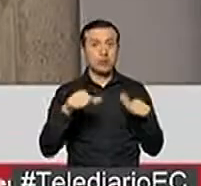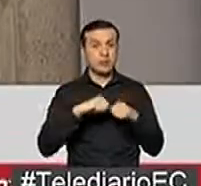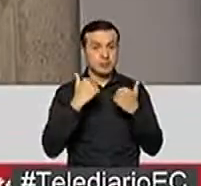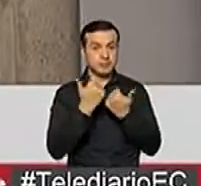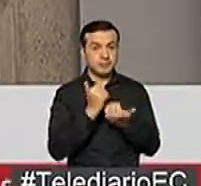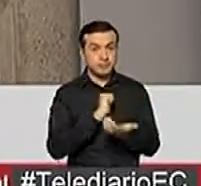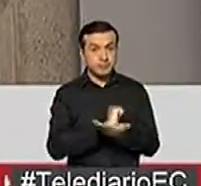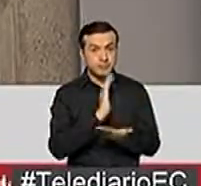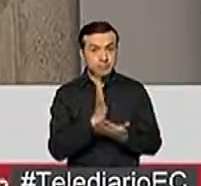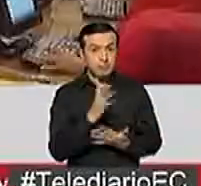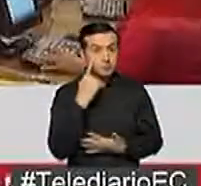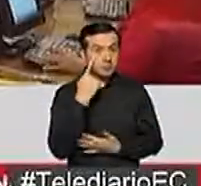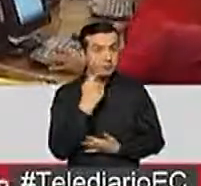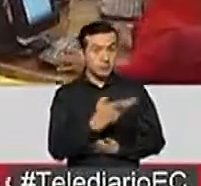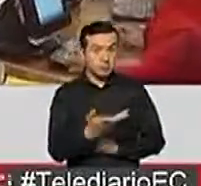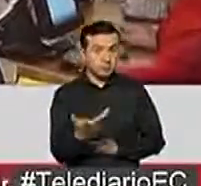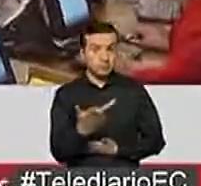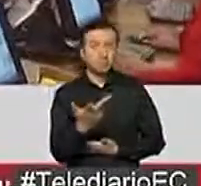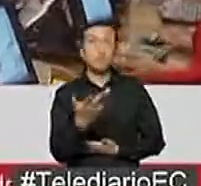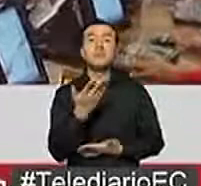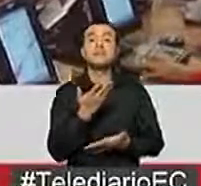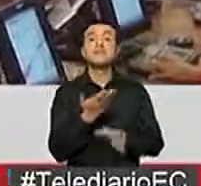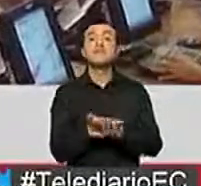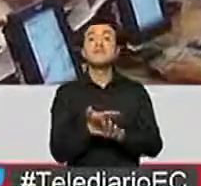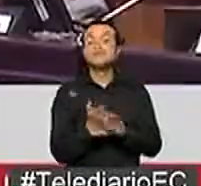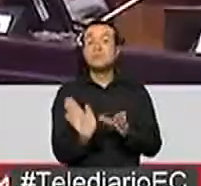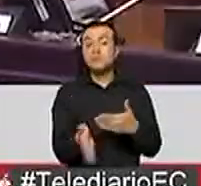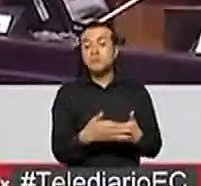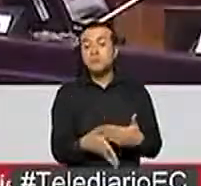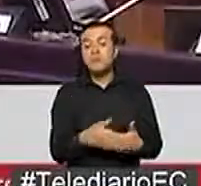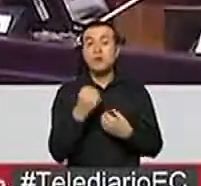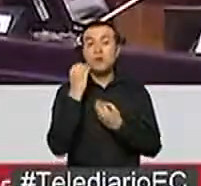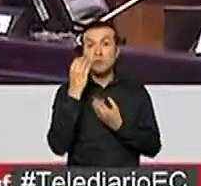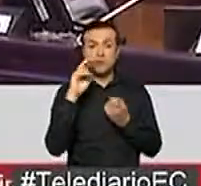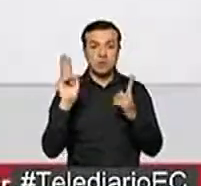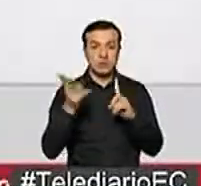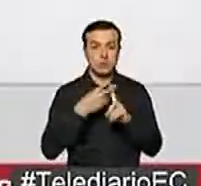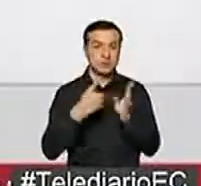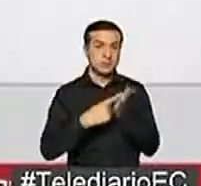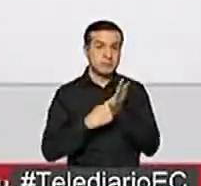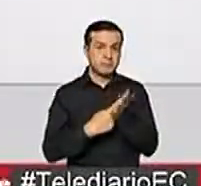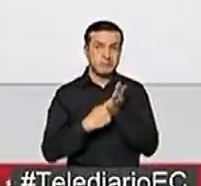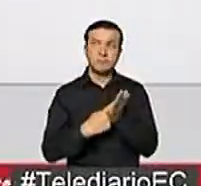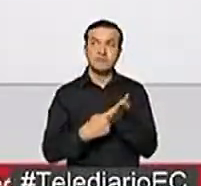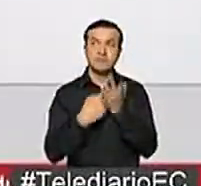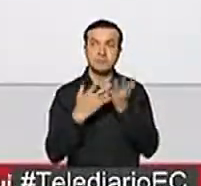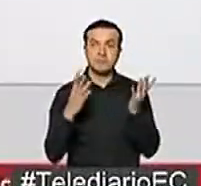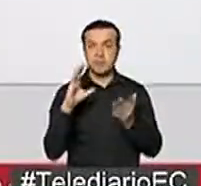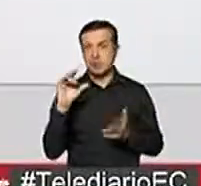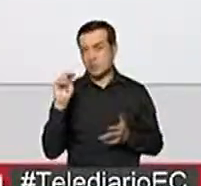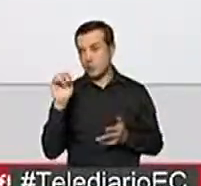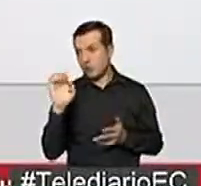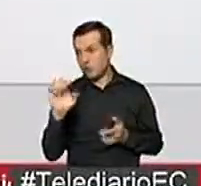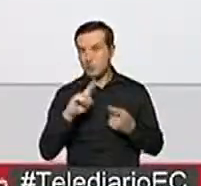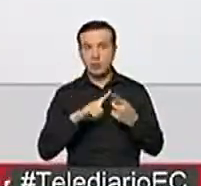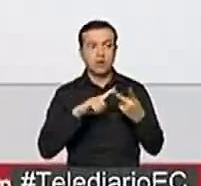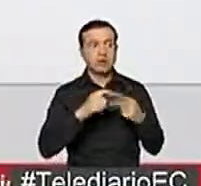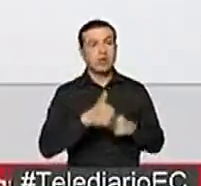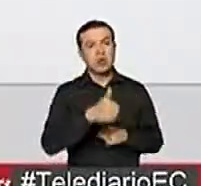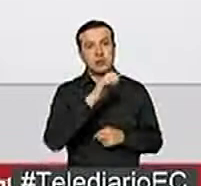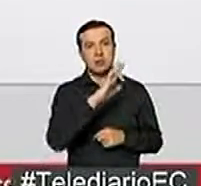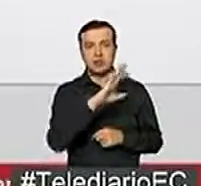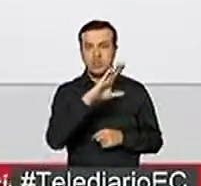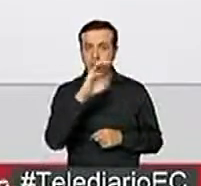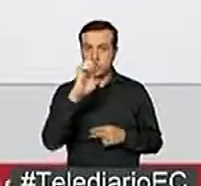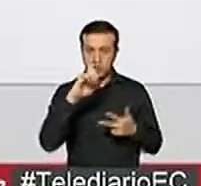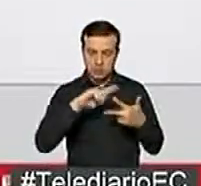sus observaciones de esta ley. Estos insumos podrían ser incorporados en el informe para segundo debate. Al CNE, al Tribunal Contencioso